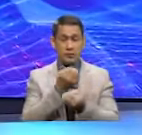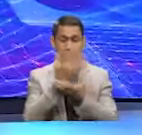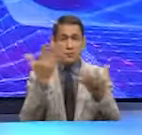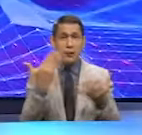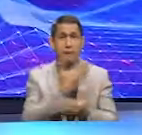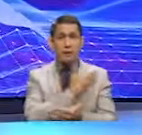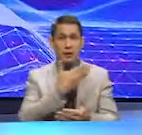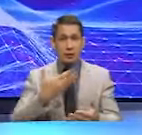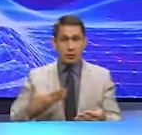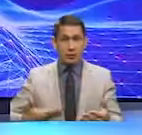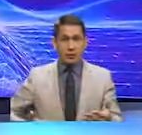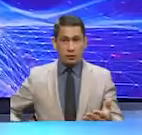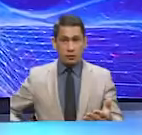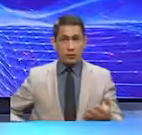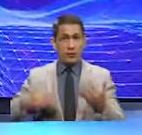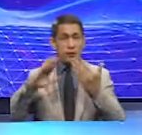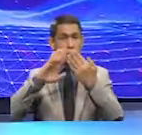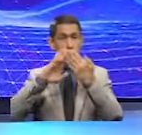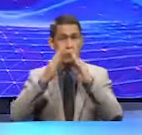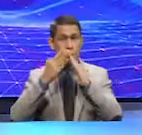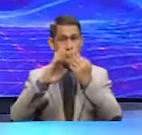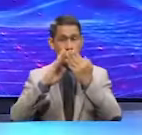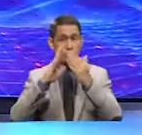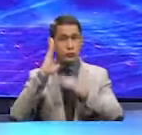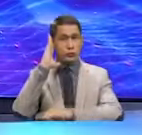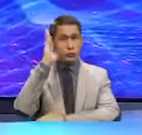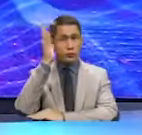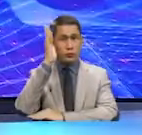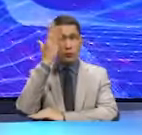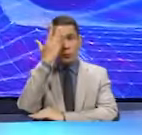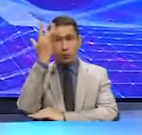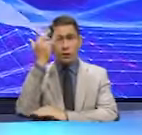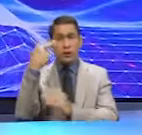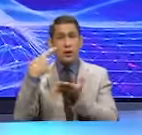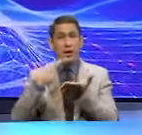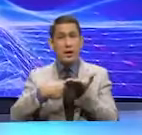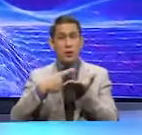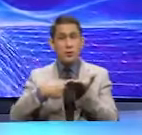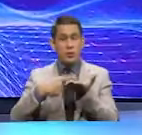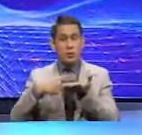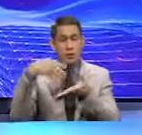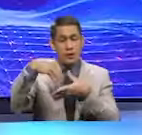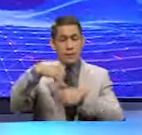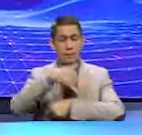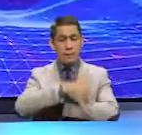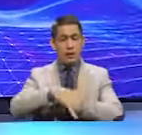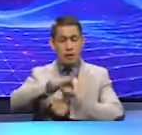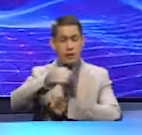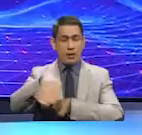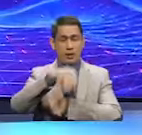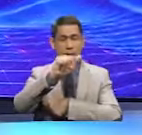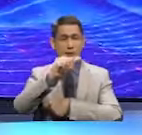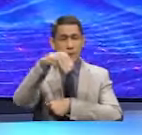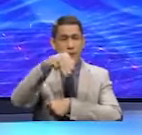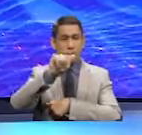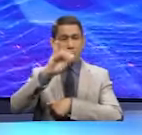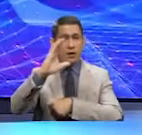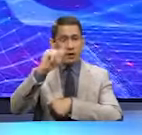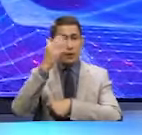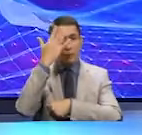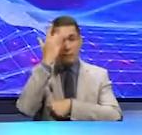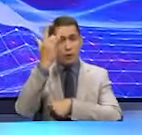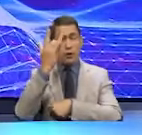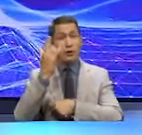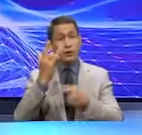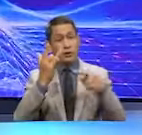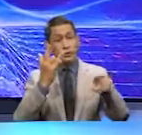de la Comunidad del Caribe en una rueda de prensa tras una reunión en Jamaica sobre el país asolado por la violencia de las bandas y